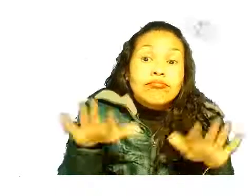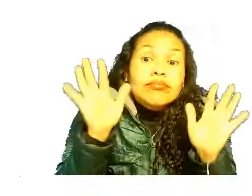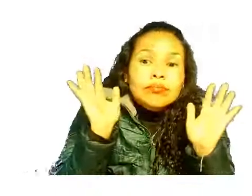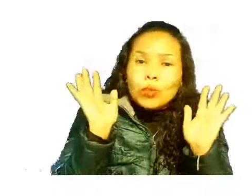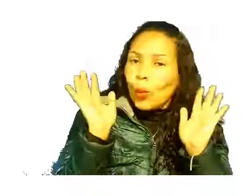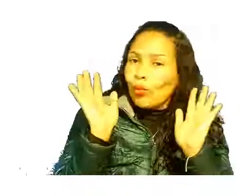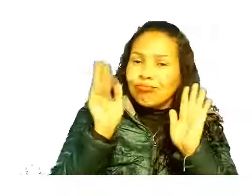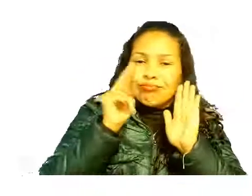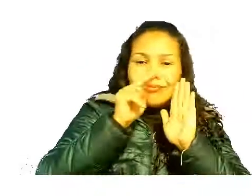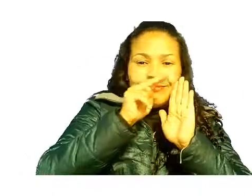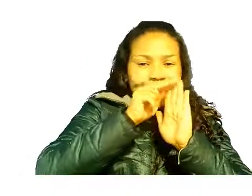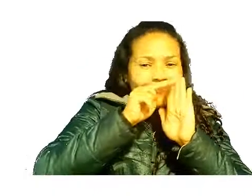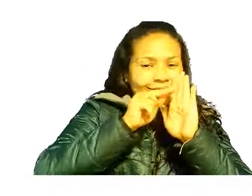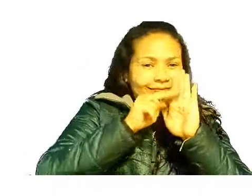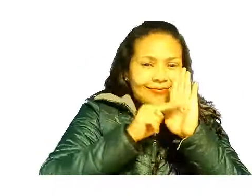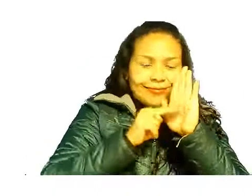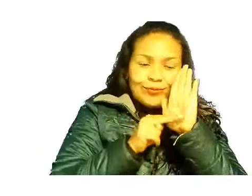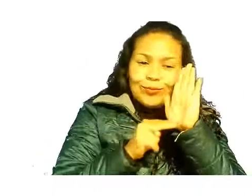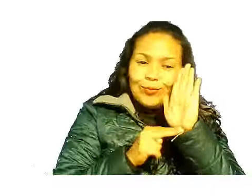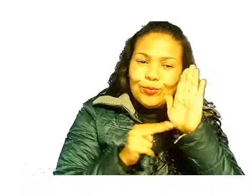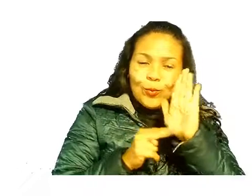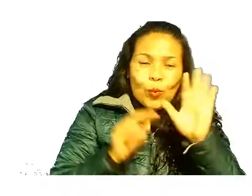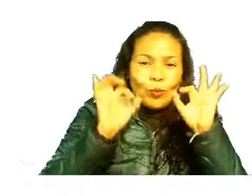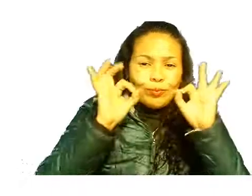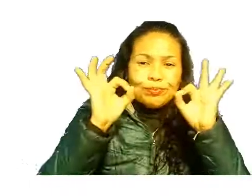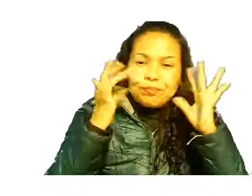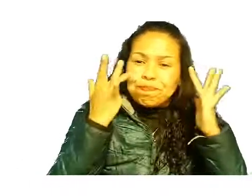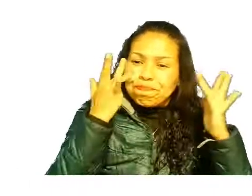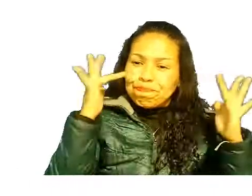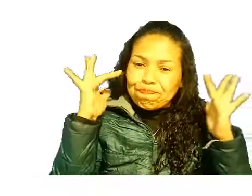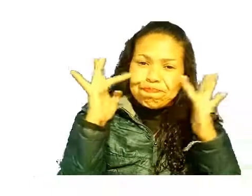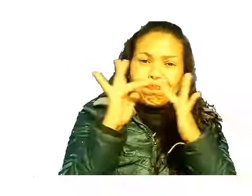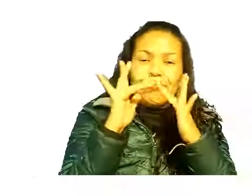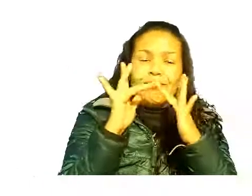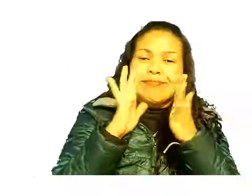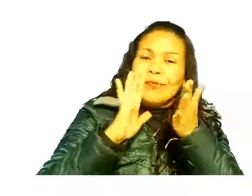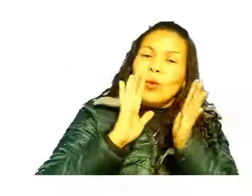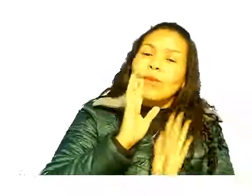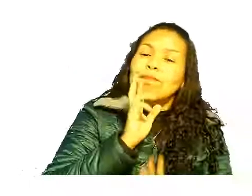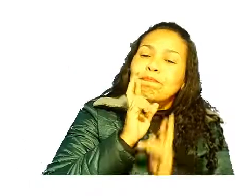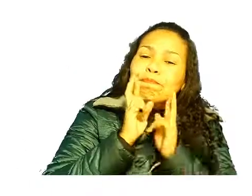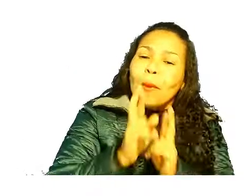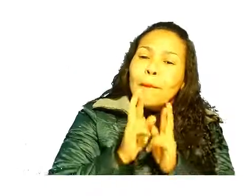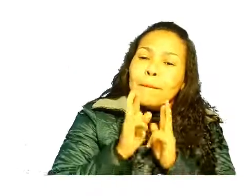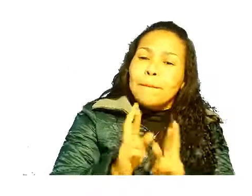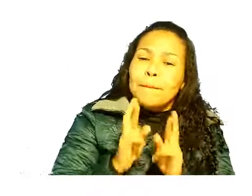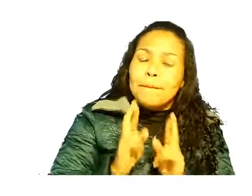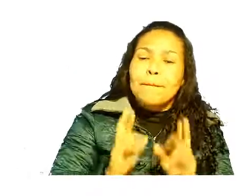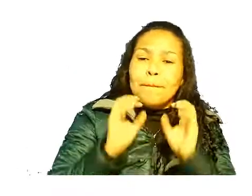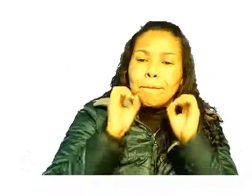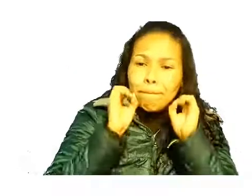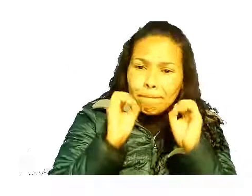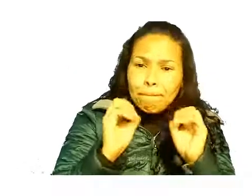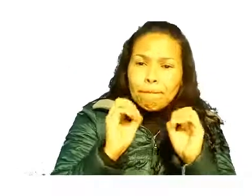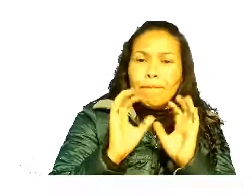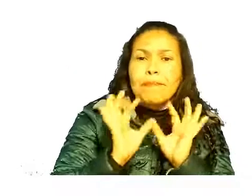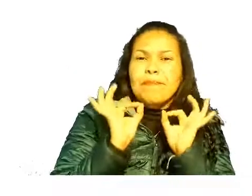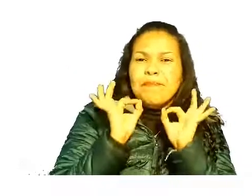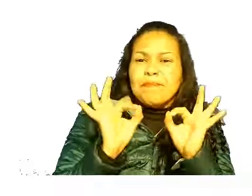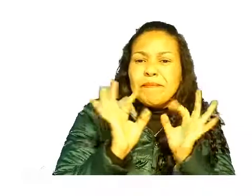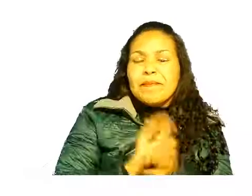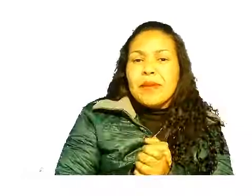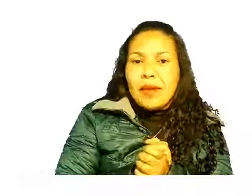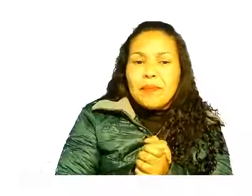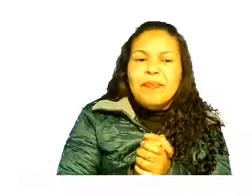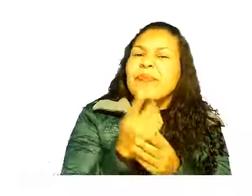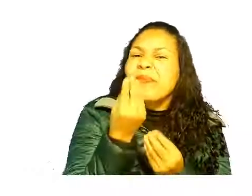utilizamos algunas normas de la aritmética que nosotros ya conocemos. Para ello vamos a conocer los métodos de solución que